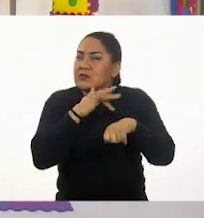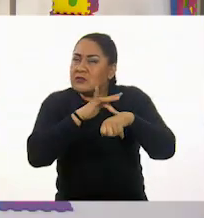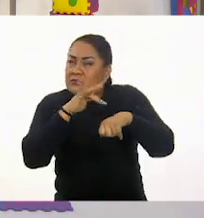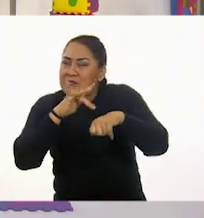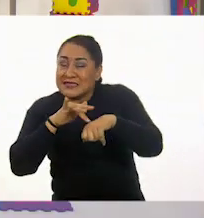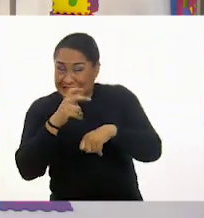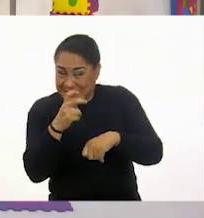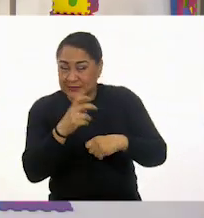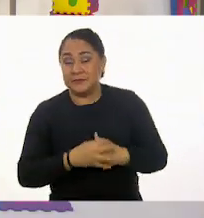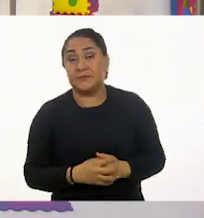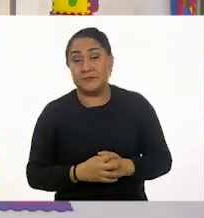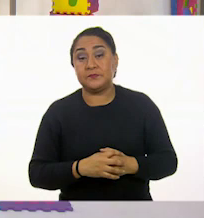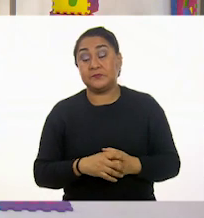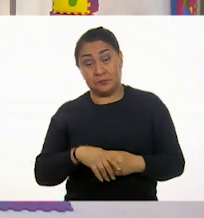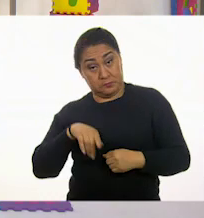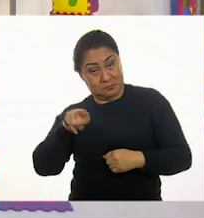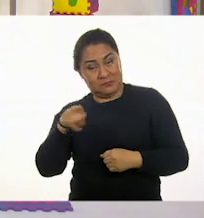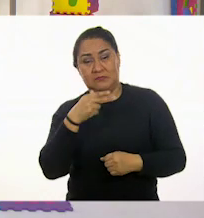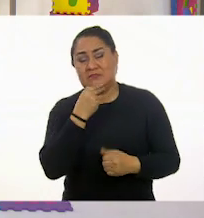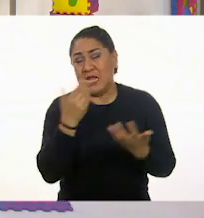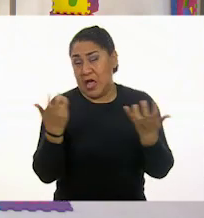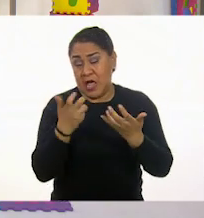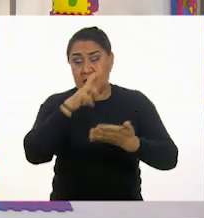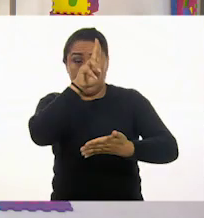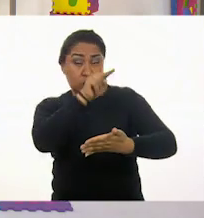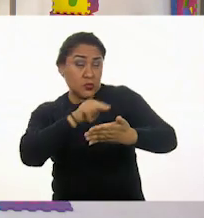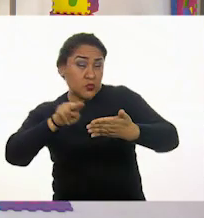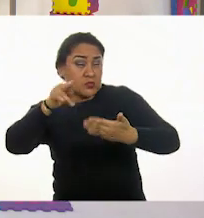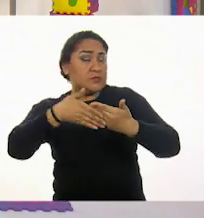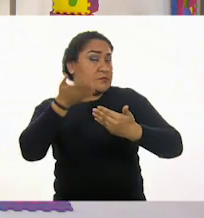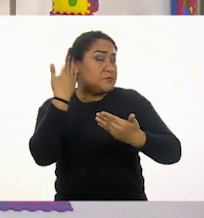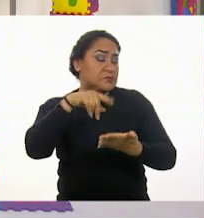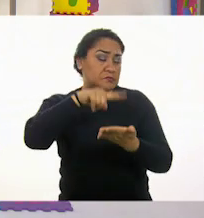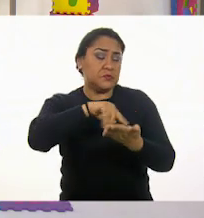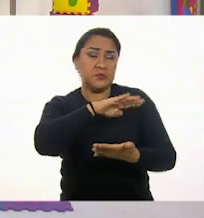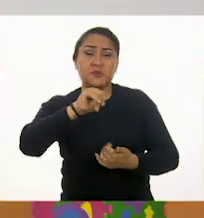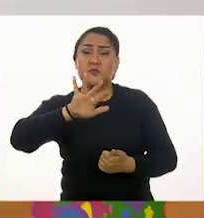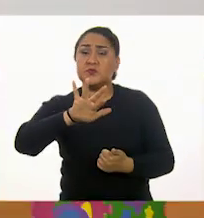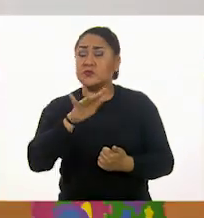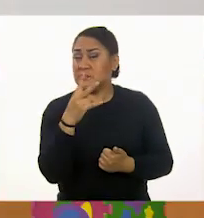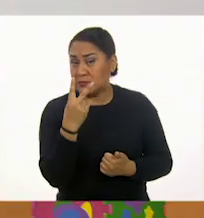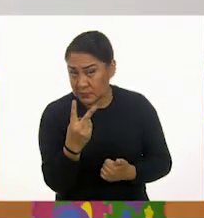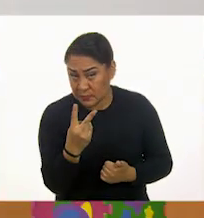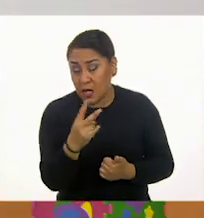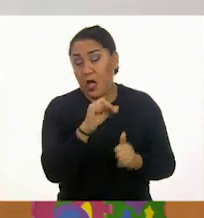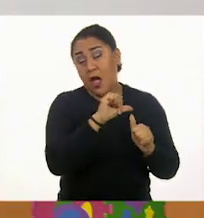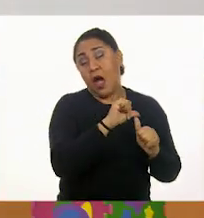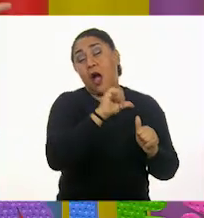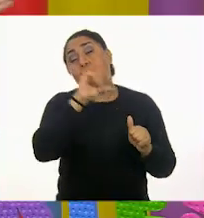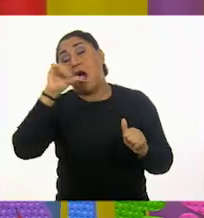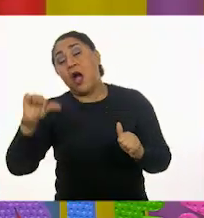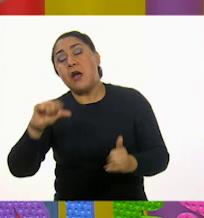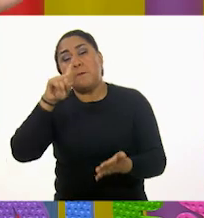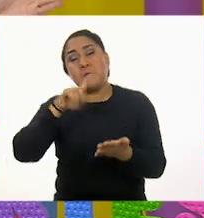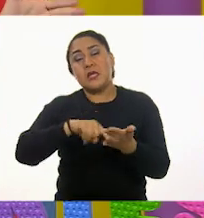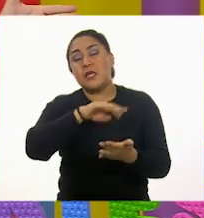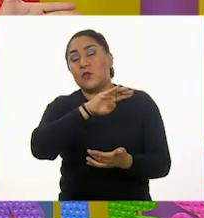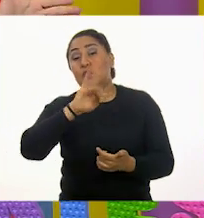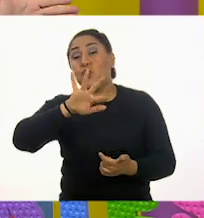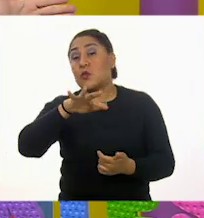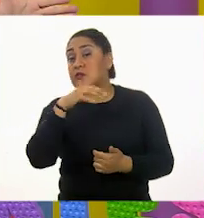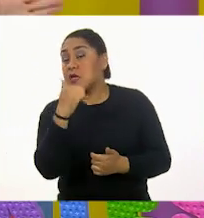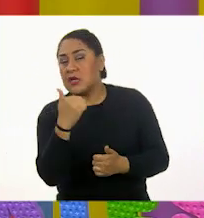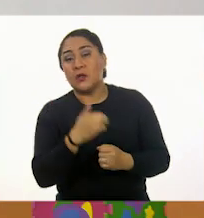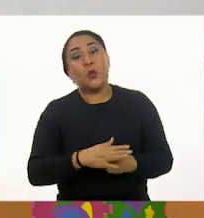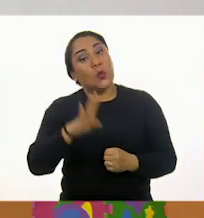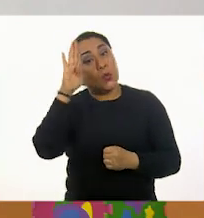la realizó en 1952 y la terminó en 1956. Así